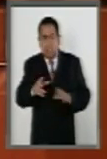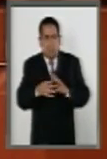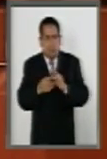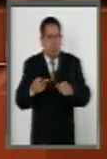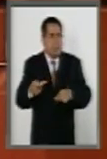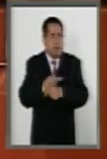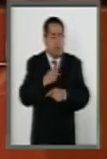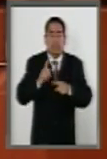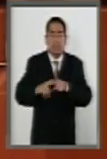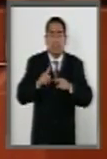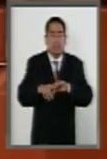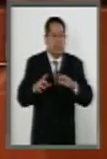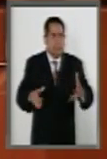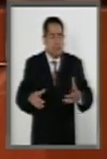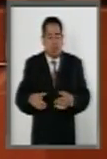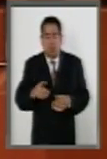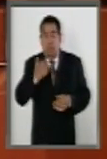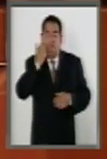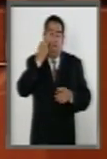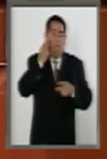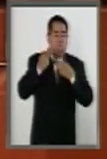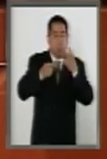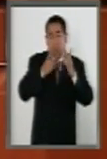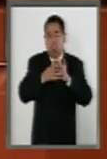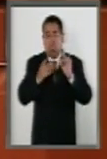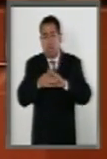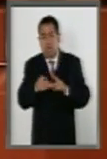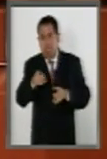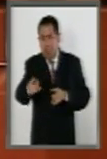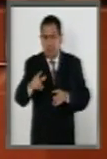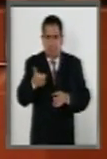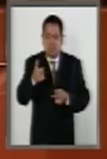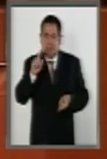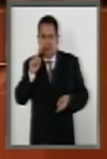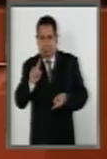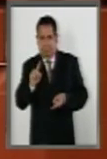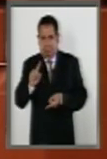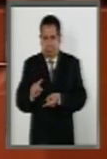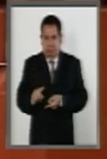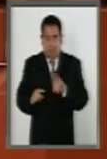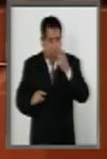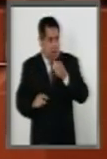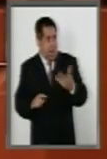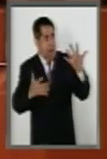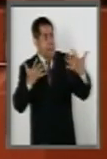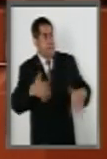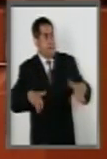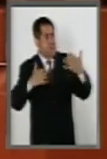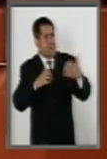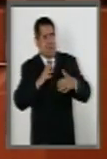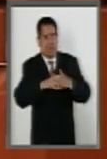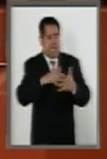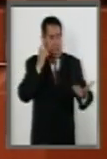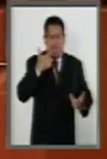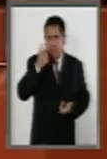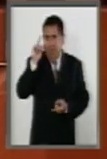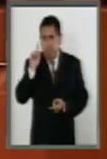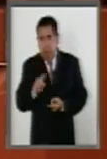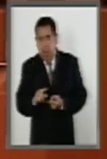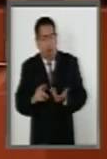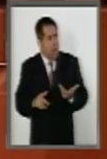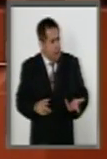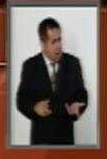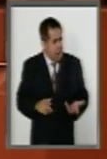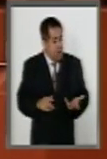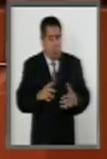la medida demagógica de reducir las tarifas para usuarios industriales, en mayor medida para